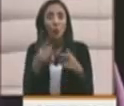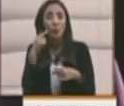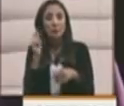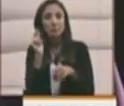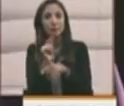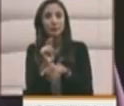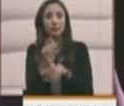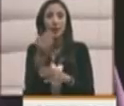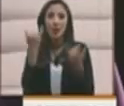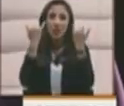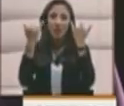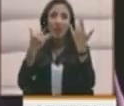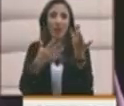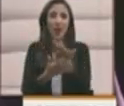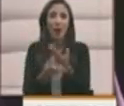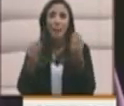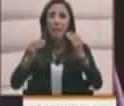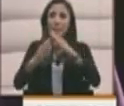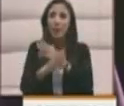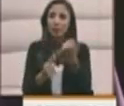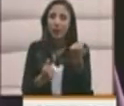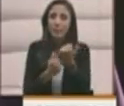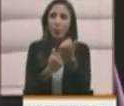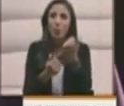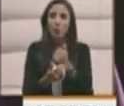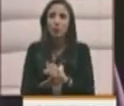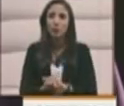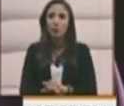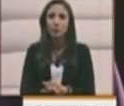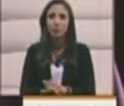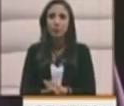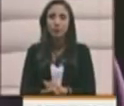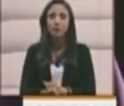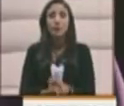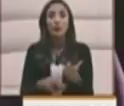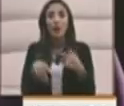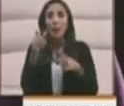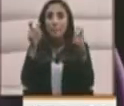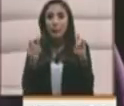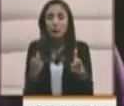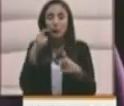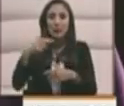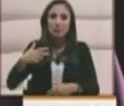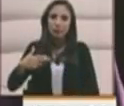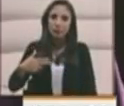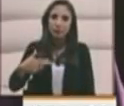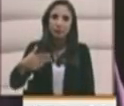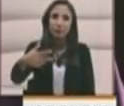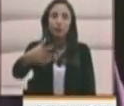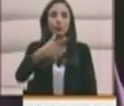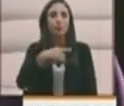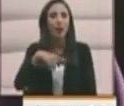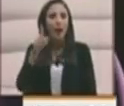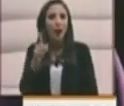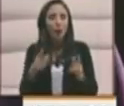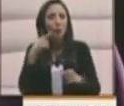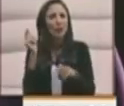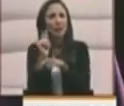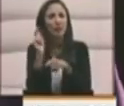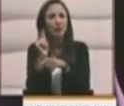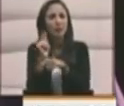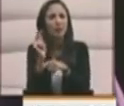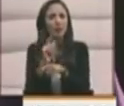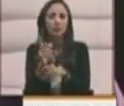de aporte, además, porque han sido personas que no han venido solamente a reclamar, sino han traído una